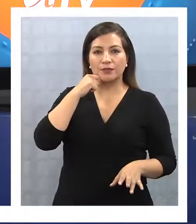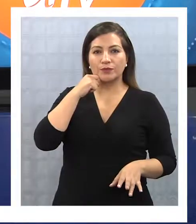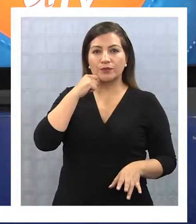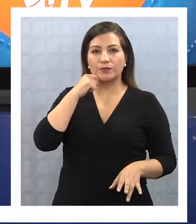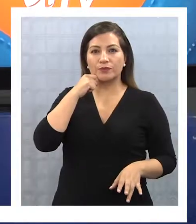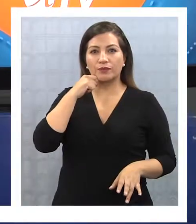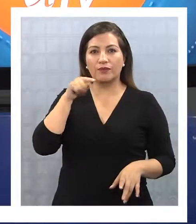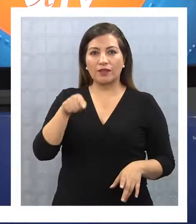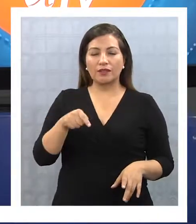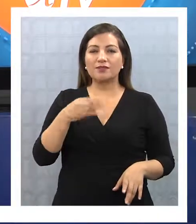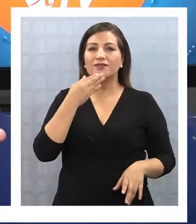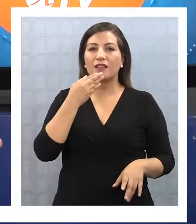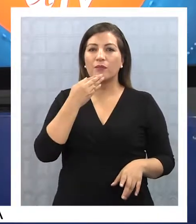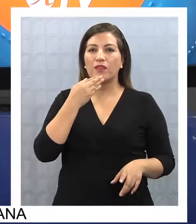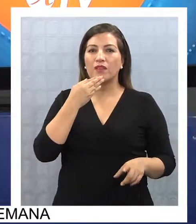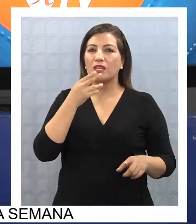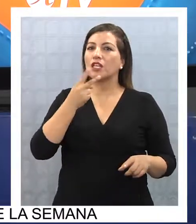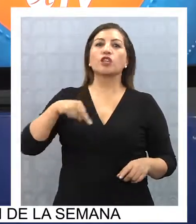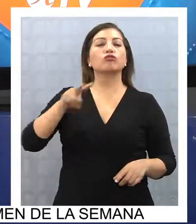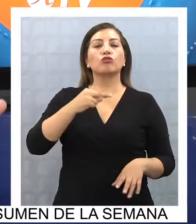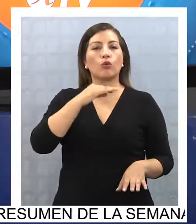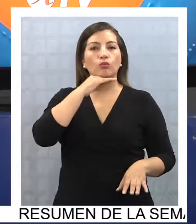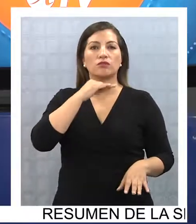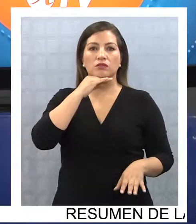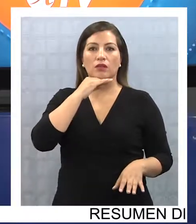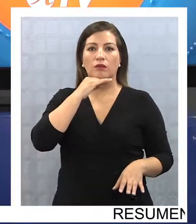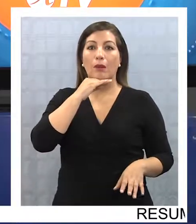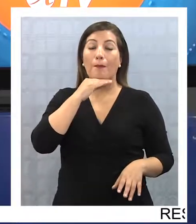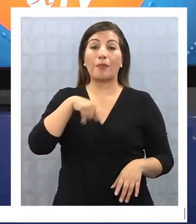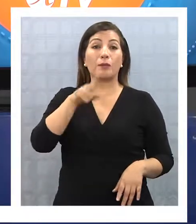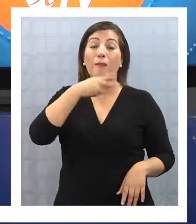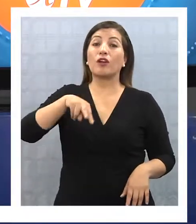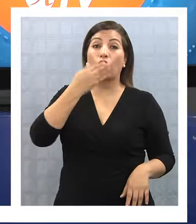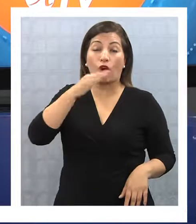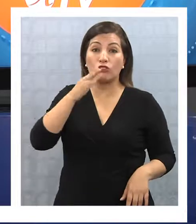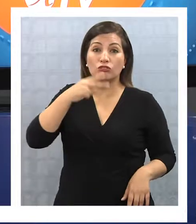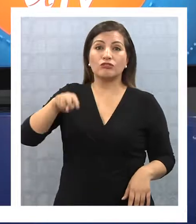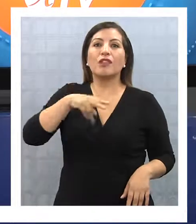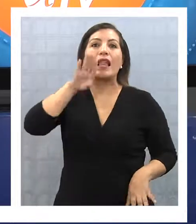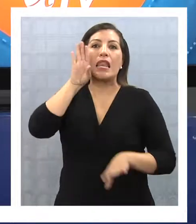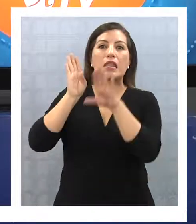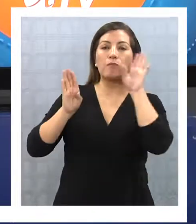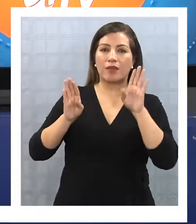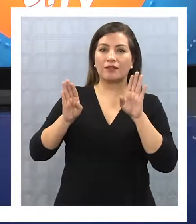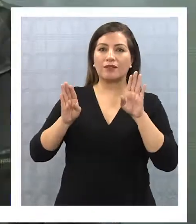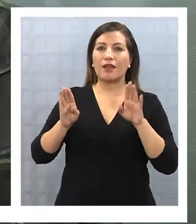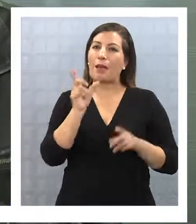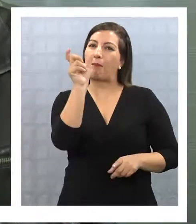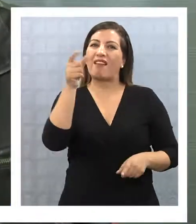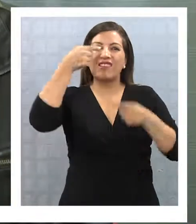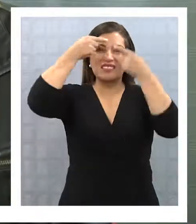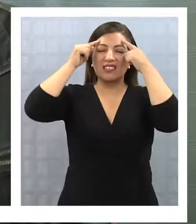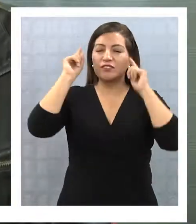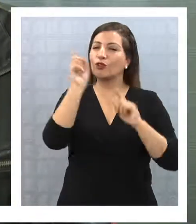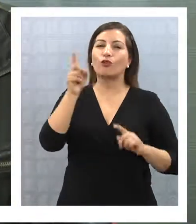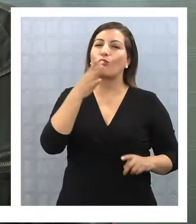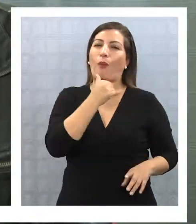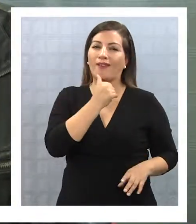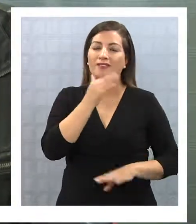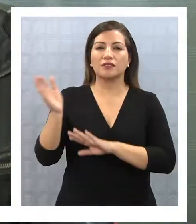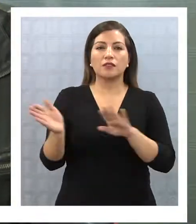la ocurrencia inmediatamente de algún instrumento de gestión, por ejemplo, como plan de descontaminación. Pero tu pregunta, sí, zona de sacrificio como tal no existe. ¿Por qué se han ido